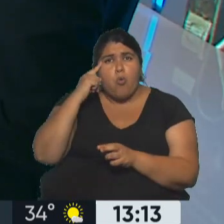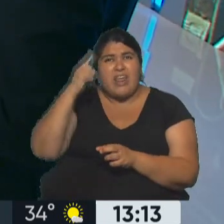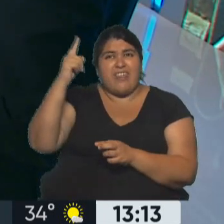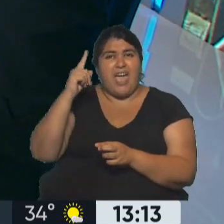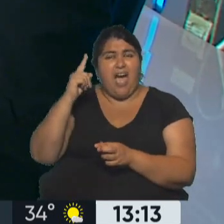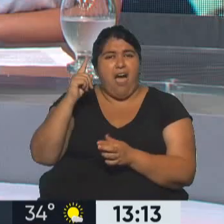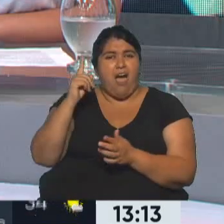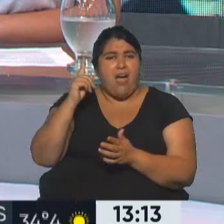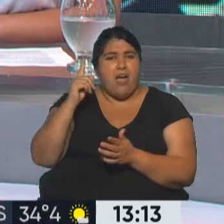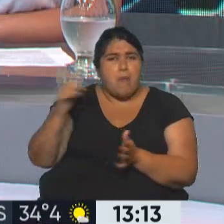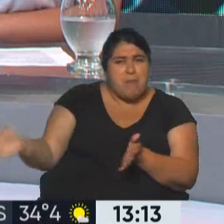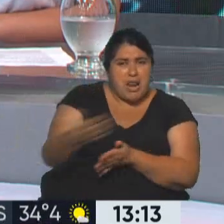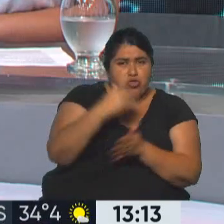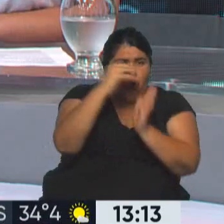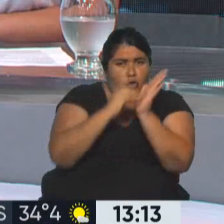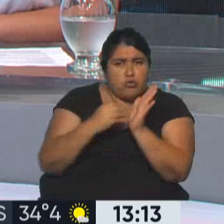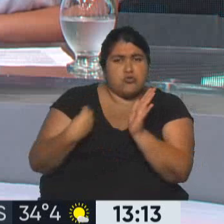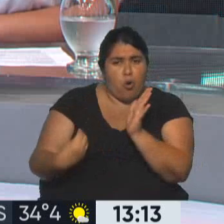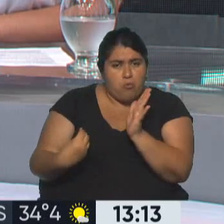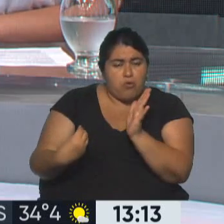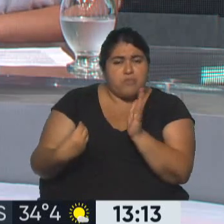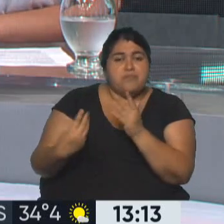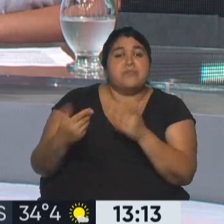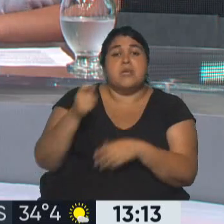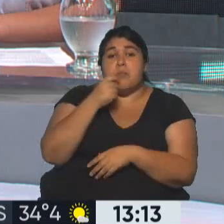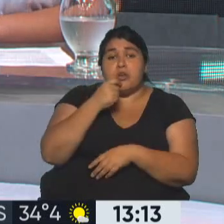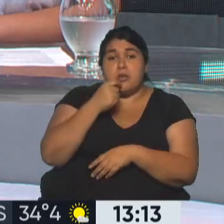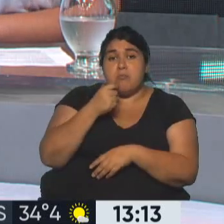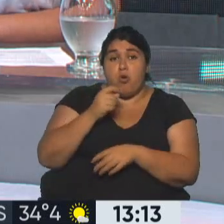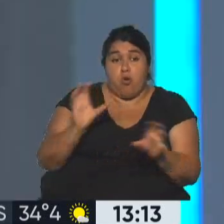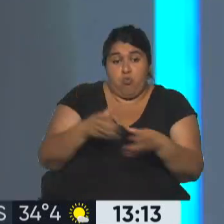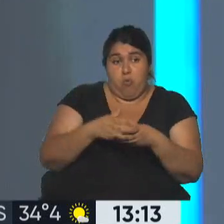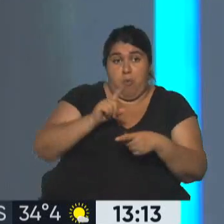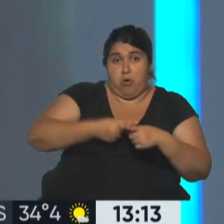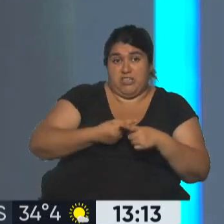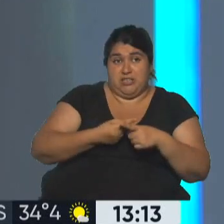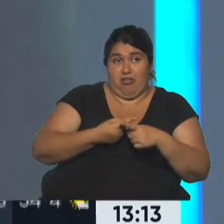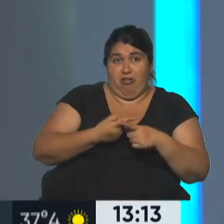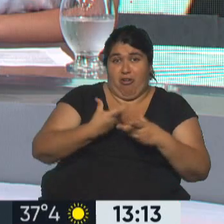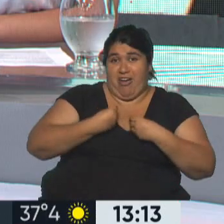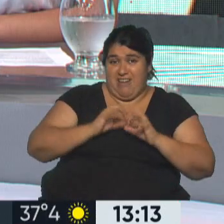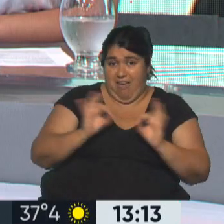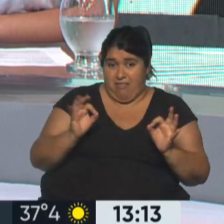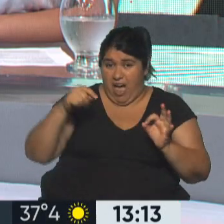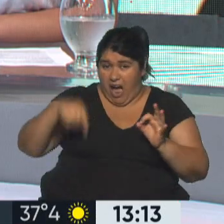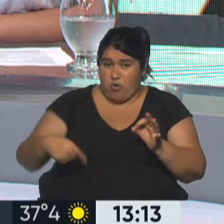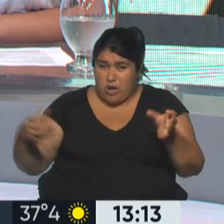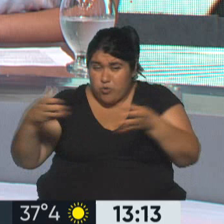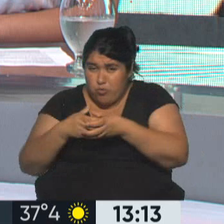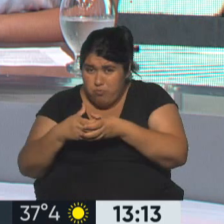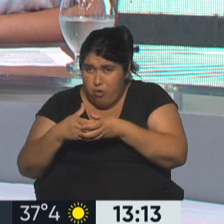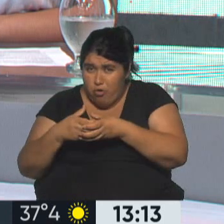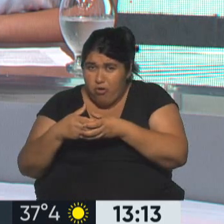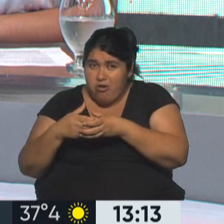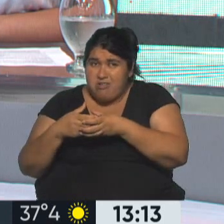políticas con las que tiene que negociar. Ahí está la discusión. Si no lo pudo hacer sin las fuerzas políticas antes, ¿lo va a poder hacer ahora con las fuerzas políticas que le bloquean todo en el